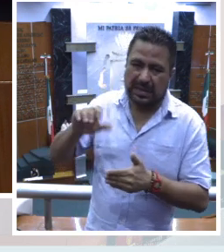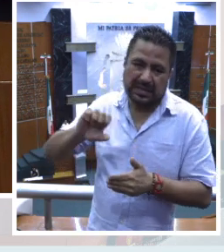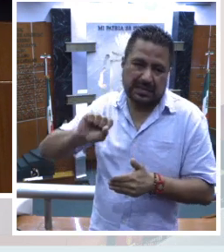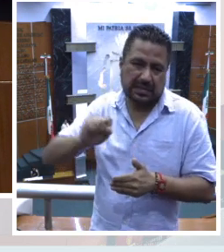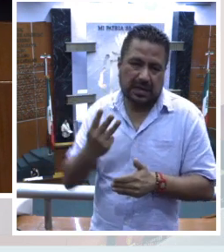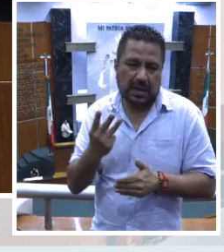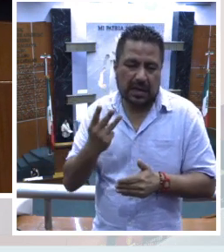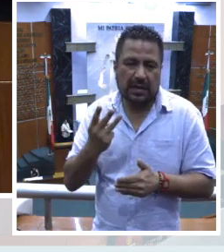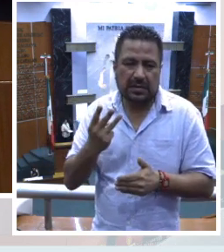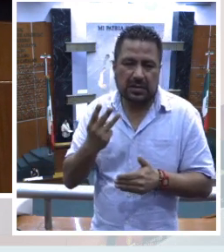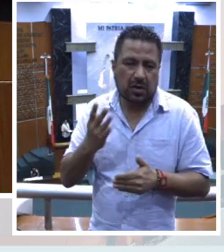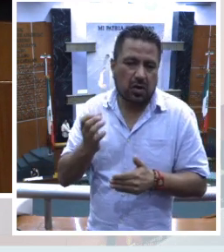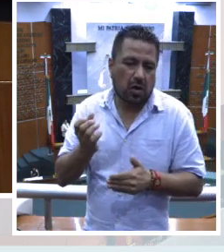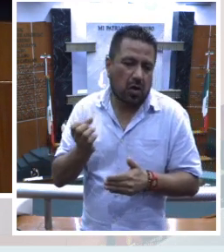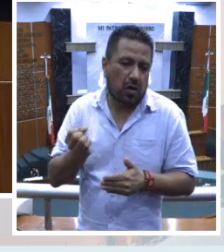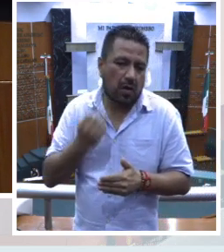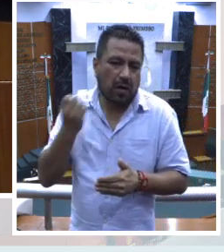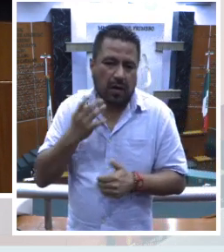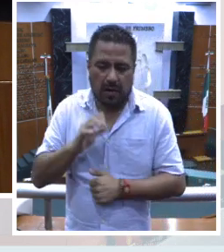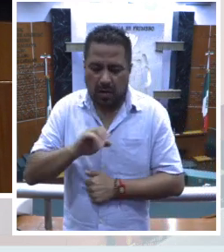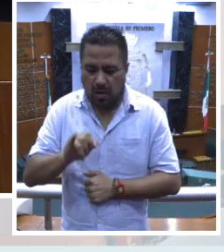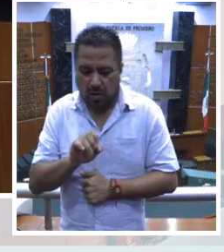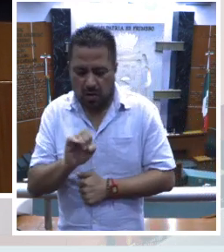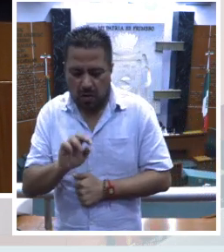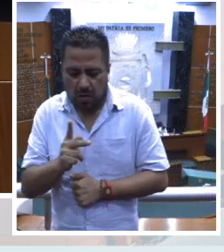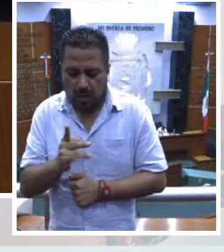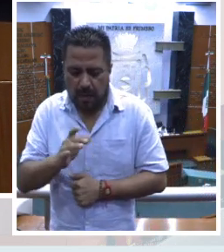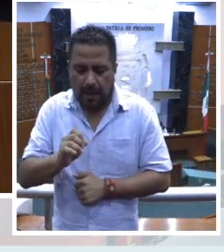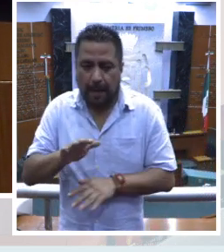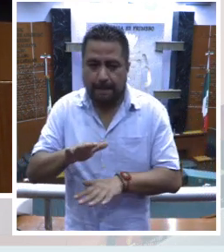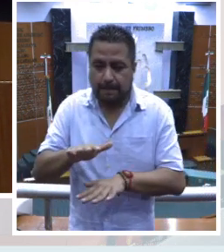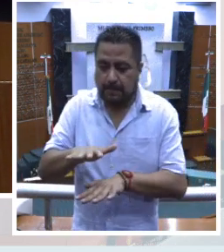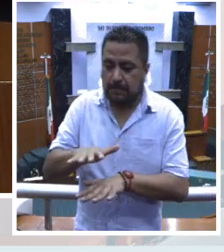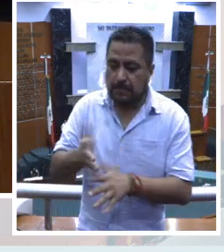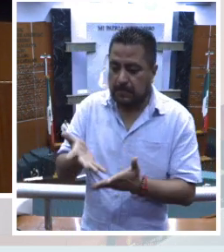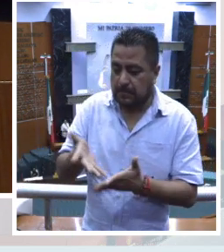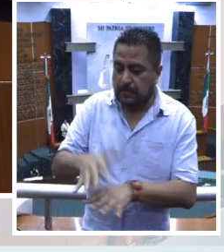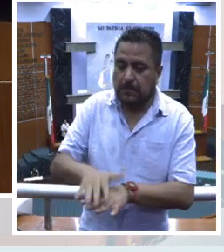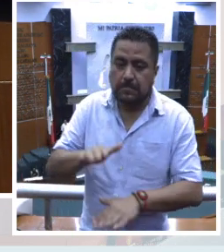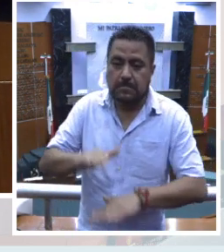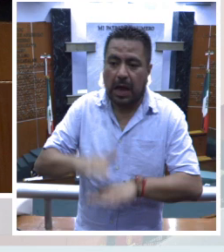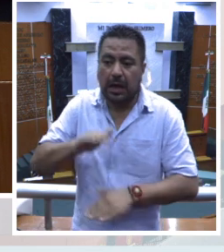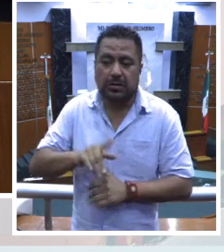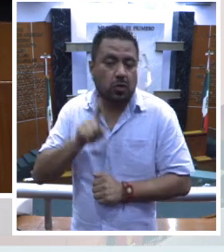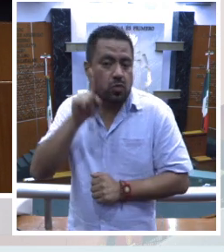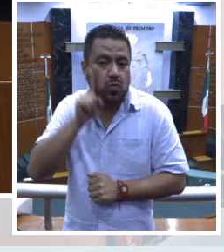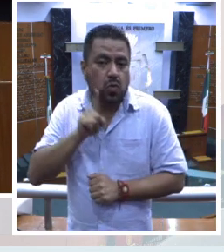la Conferencia y la JUCOPO tuvieron una integración mayoritariamente de mujeres.